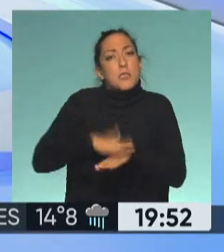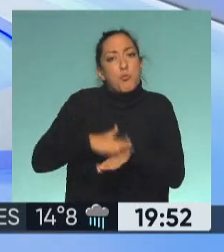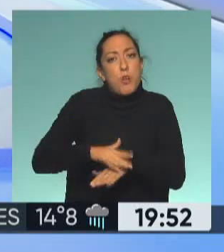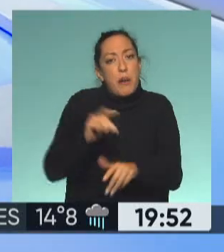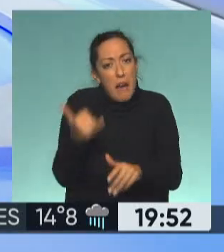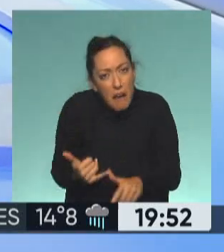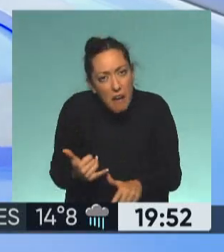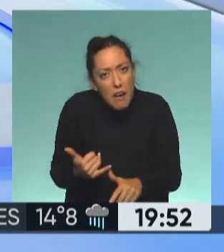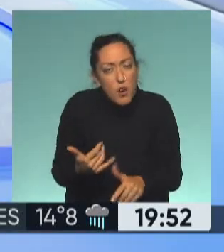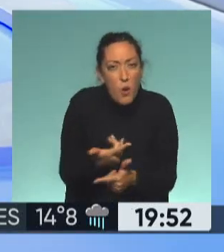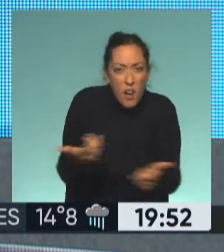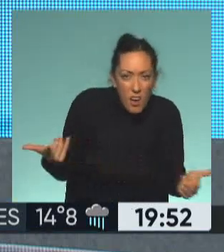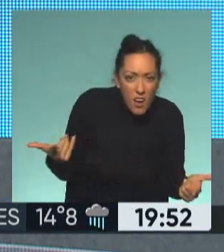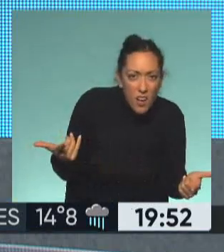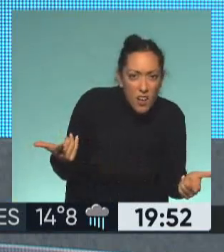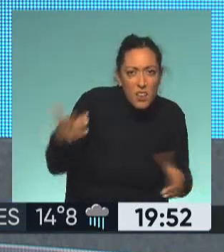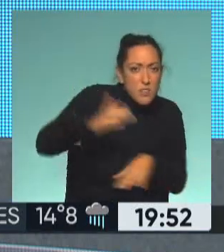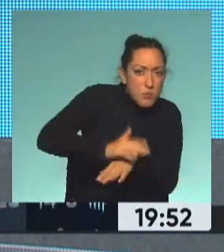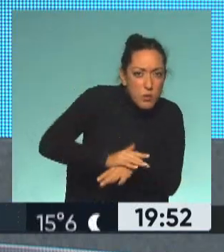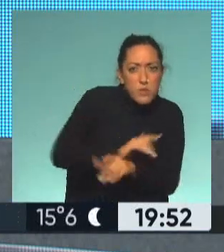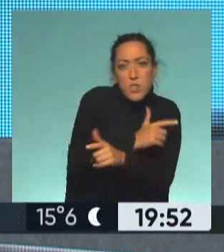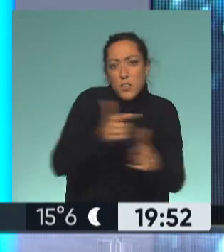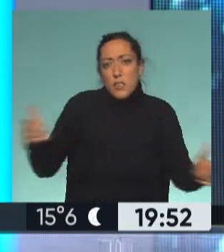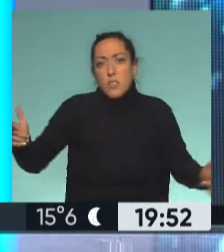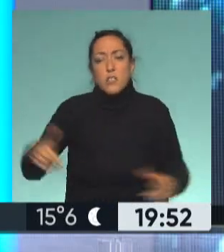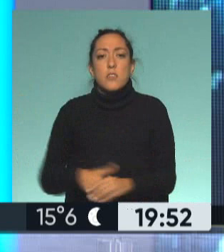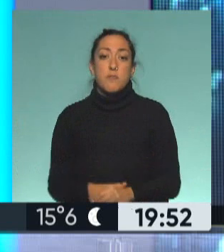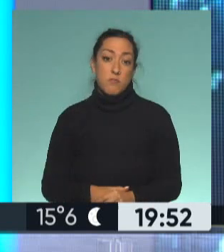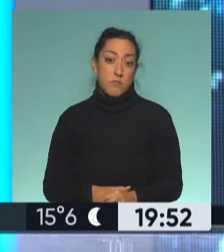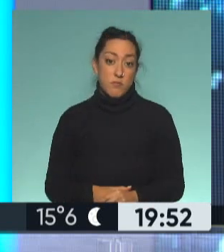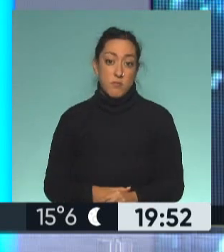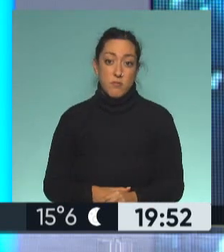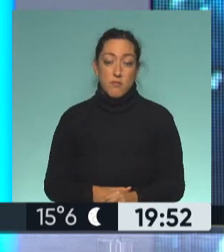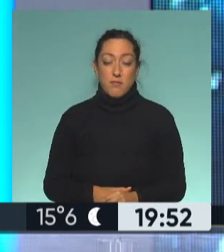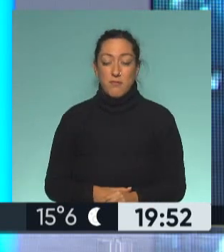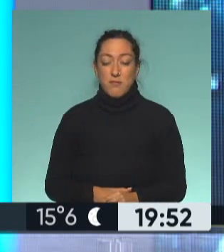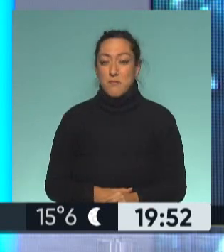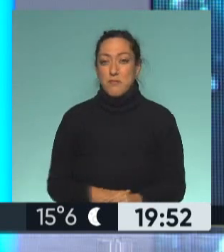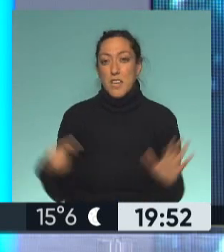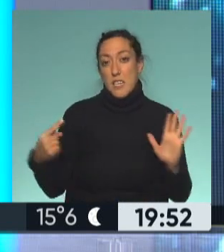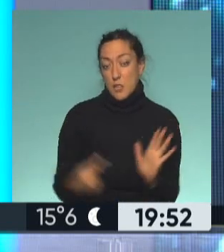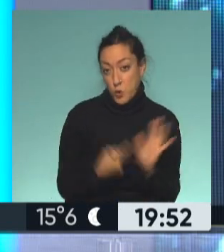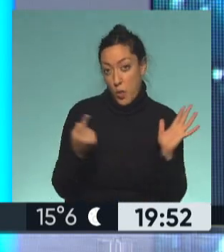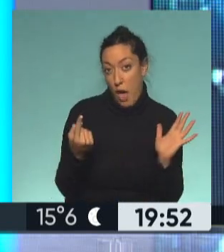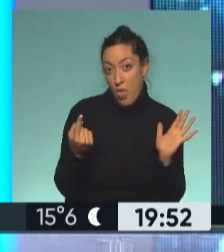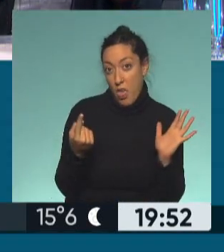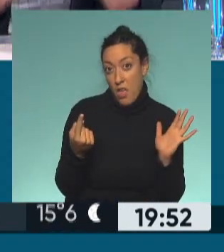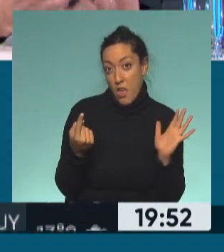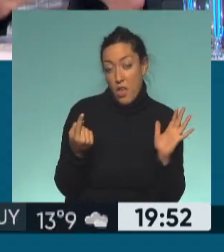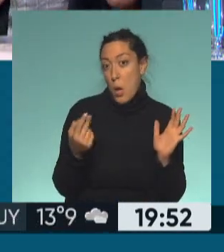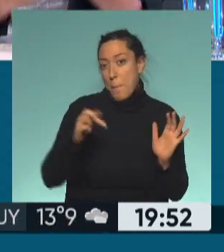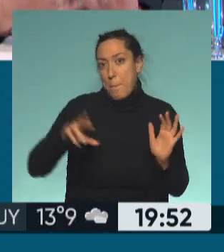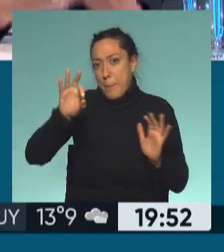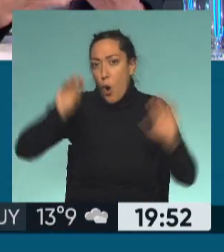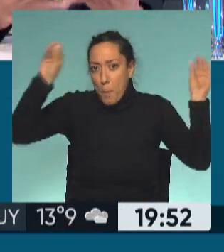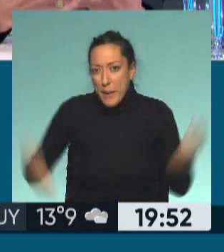que Digo, pasa es que nadie acá- se hace cargo de su vida. Lo que pasa de es que su acá, Horacio, gestión. está en juego la Ciudad de Buenos Aires, que es el bastión del PRO. Exacto. El PRO no puede